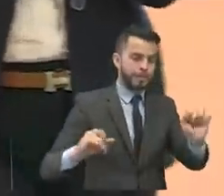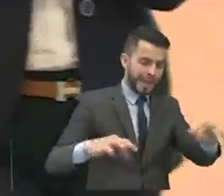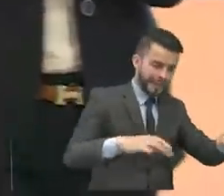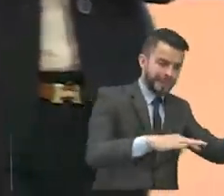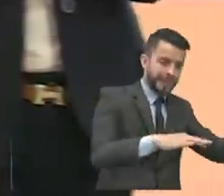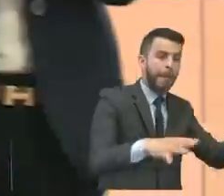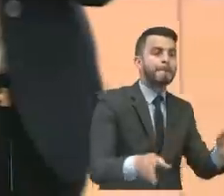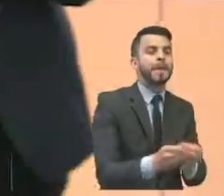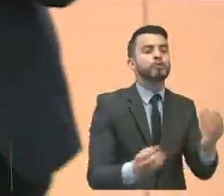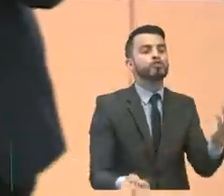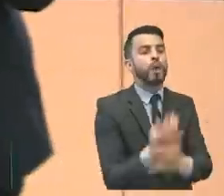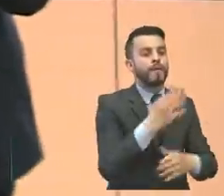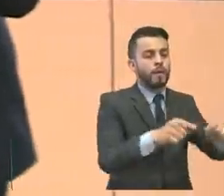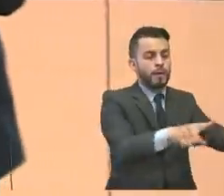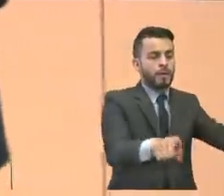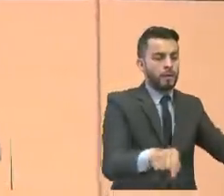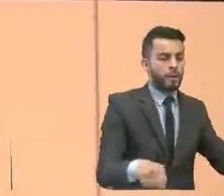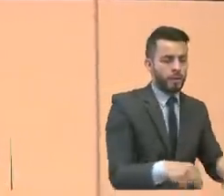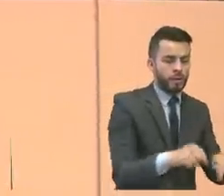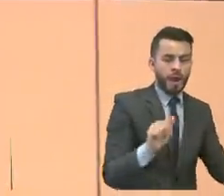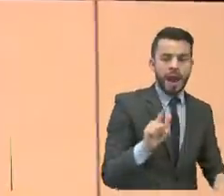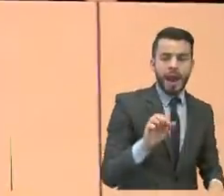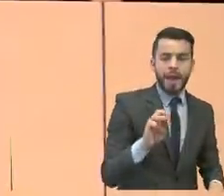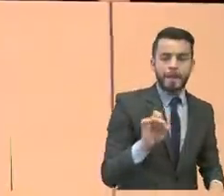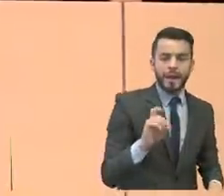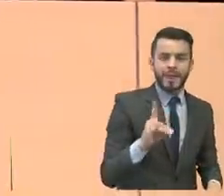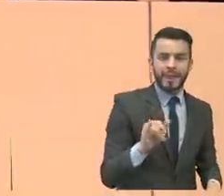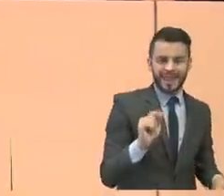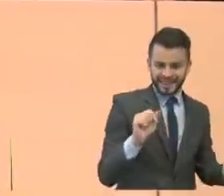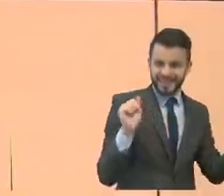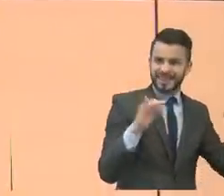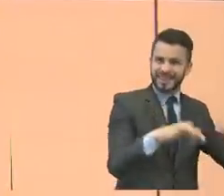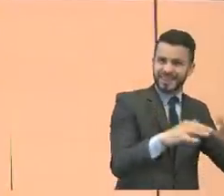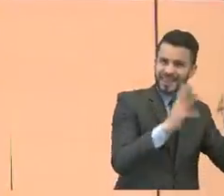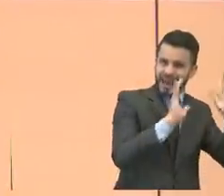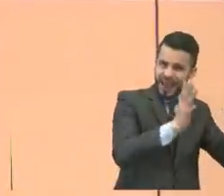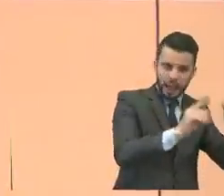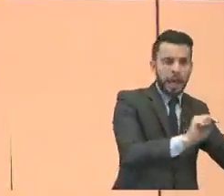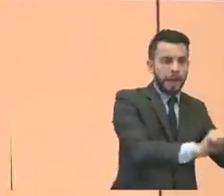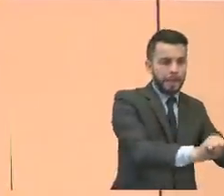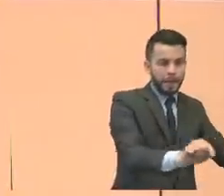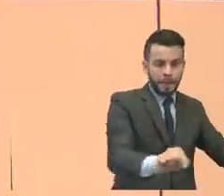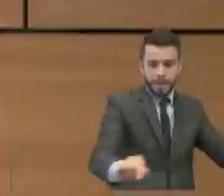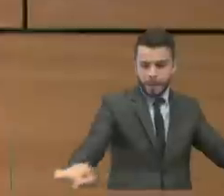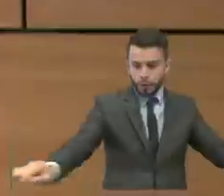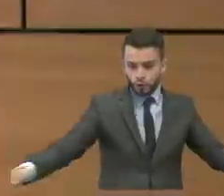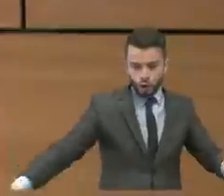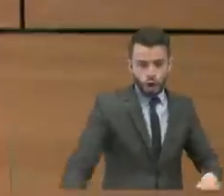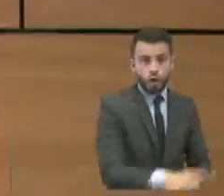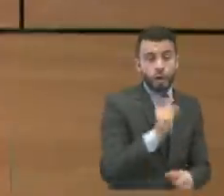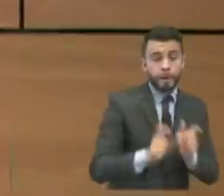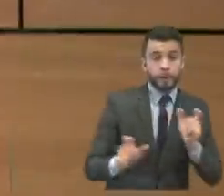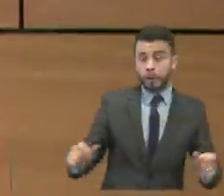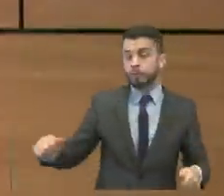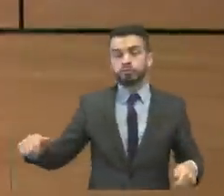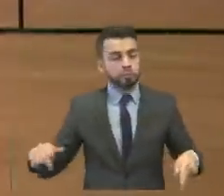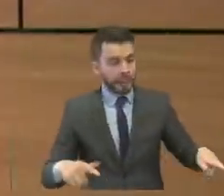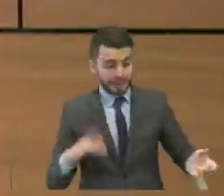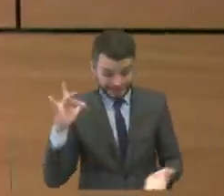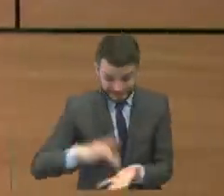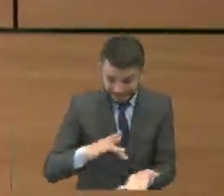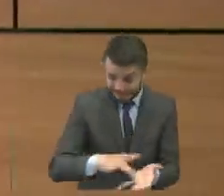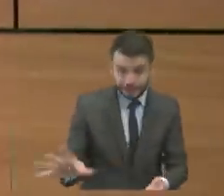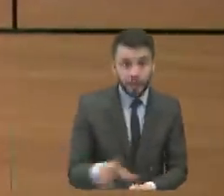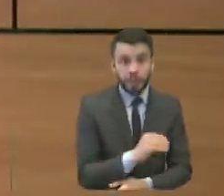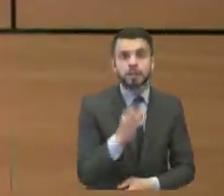nuevas plazas alamedas. Todo ese espacio público, fundamentalmente para el peatón, tiene el 50% del espacio en el